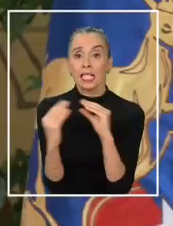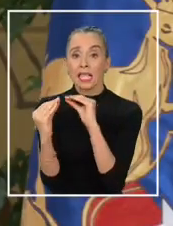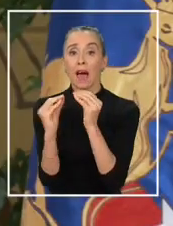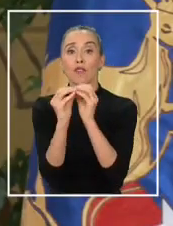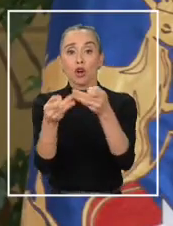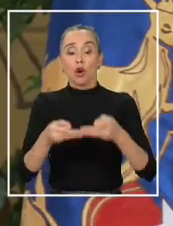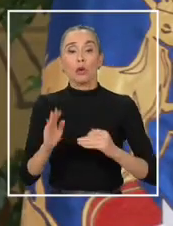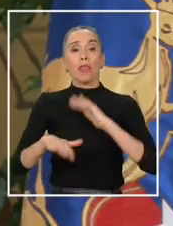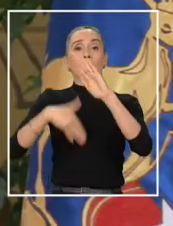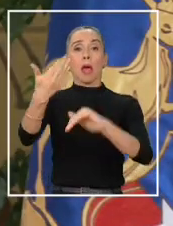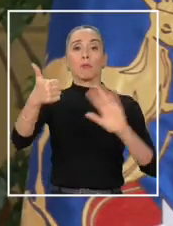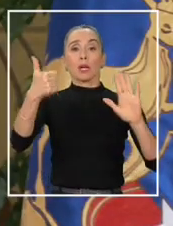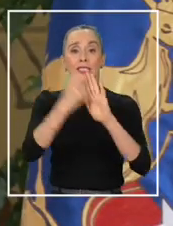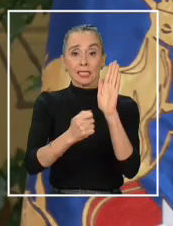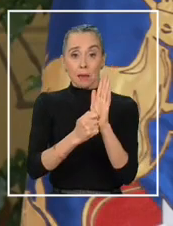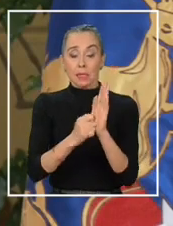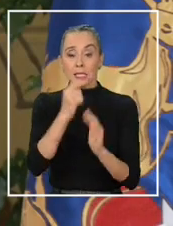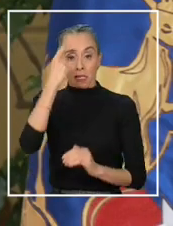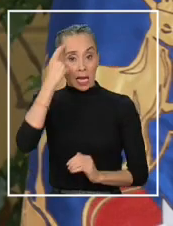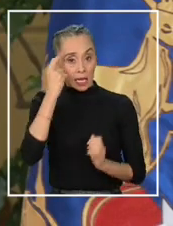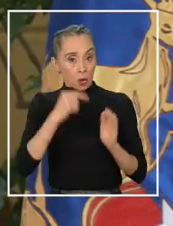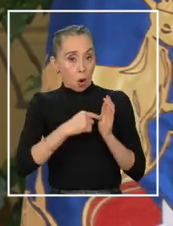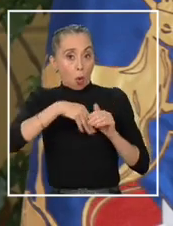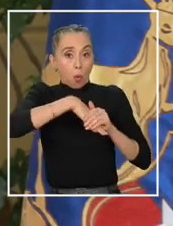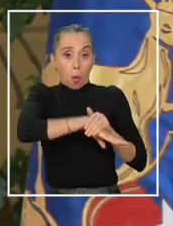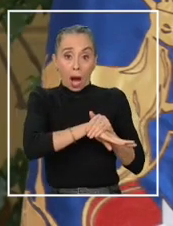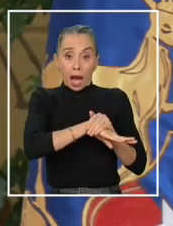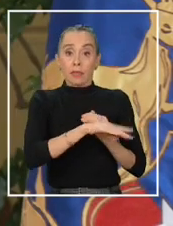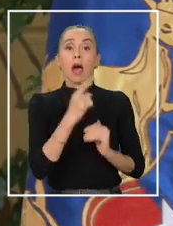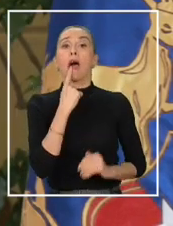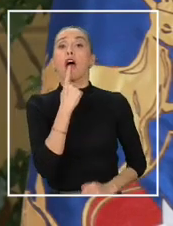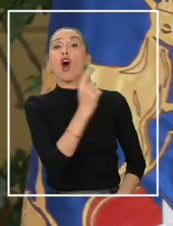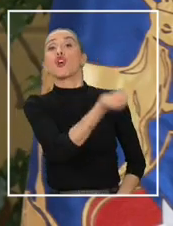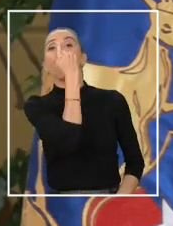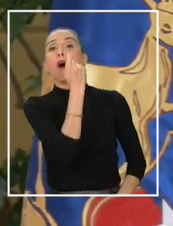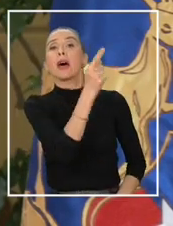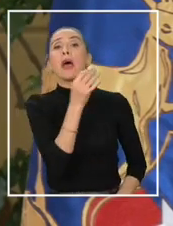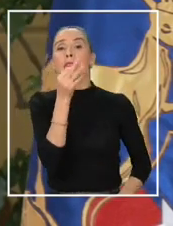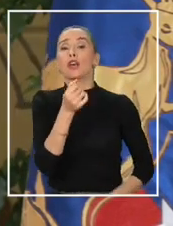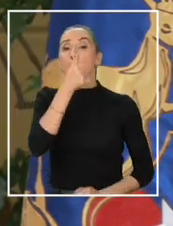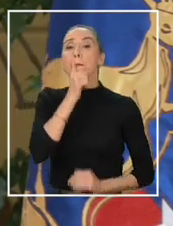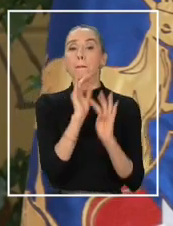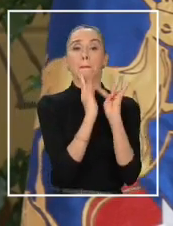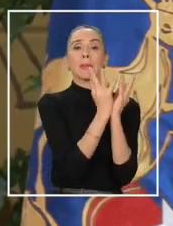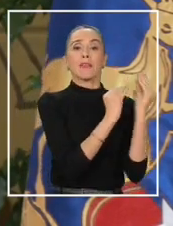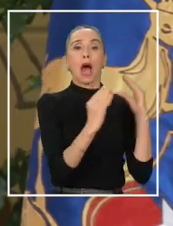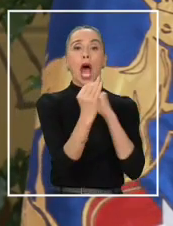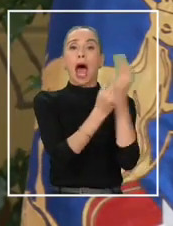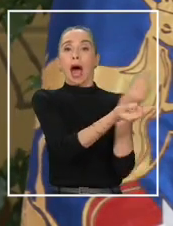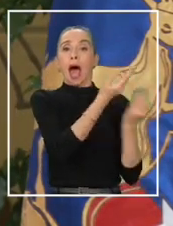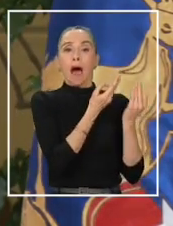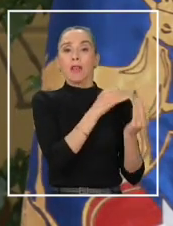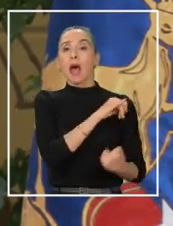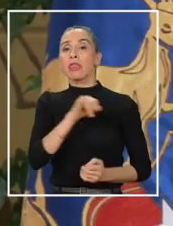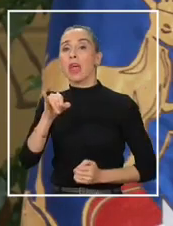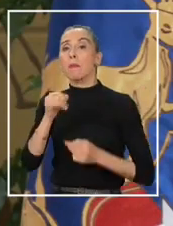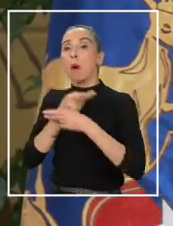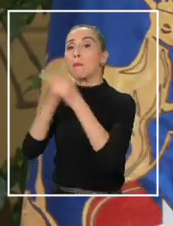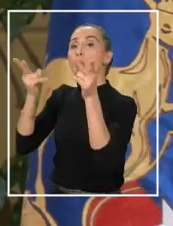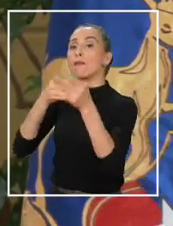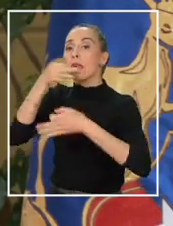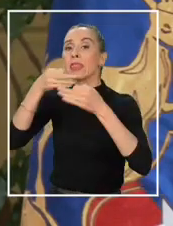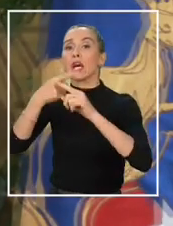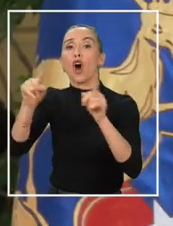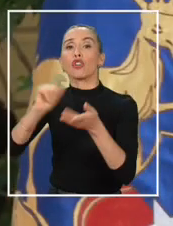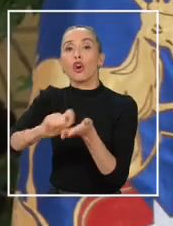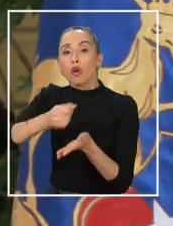6 meses más se las iba a cobrar. No queremos que ellos hable una cosa en privado con nosotros y otra cosa públicamente